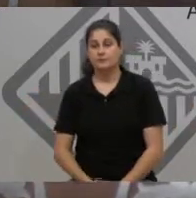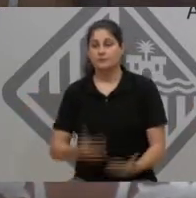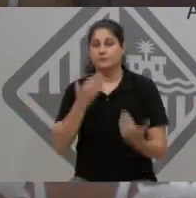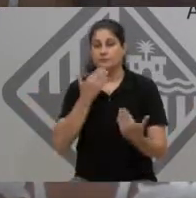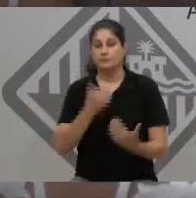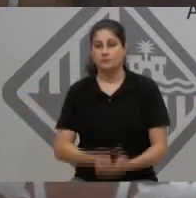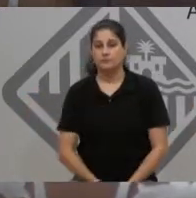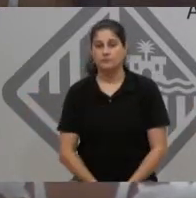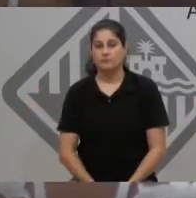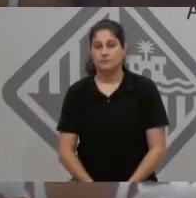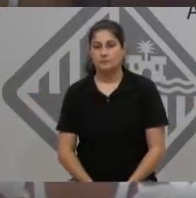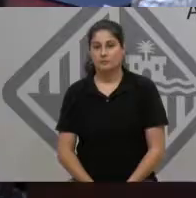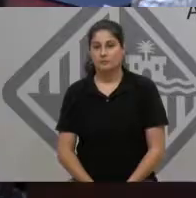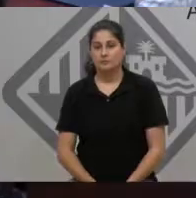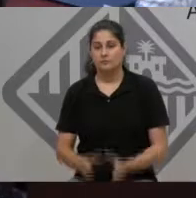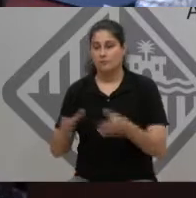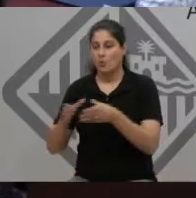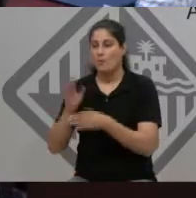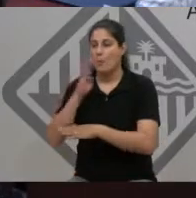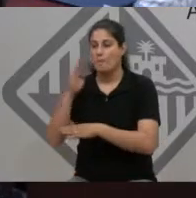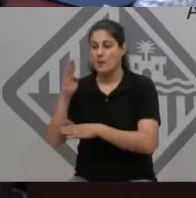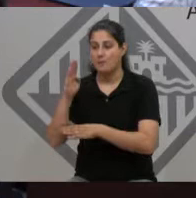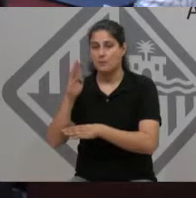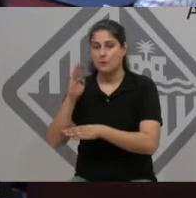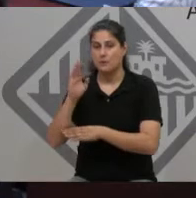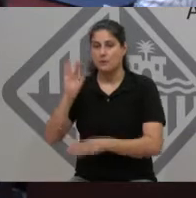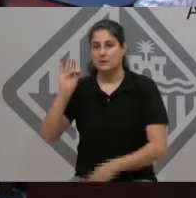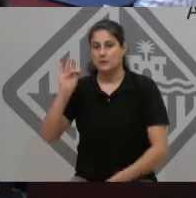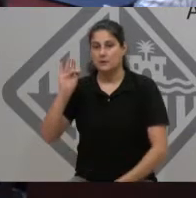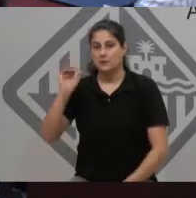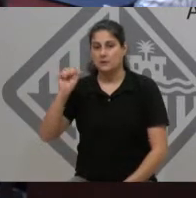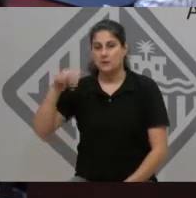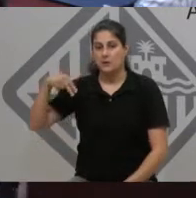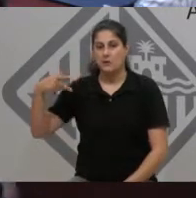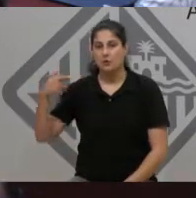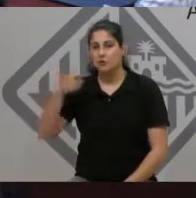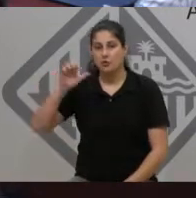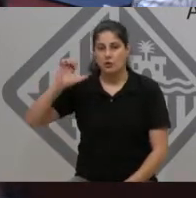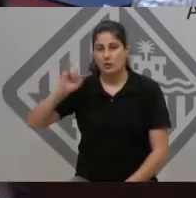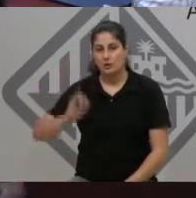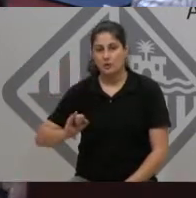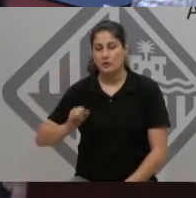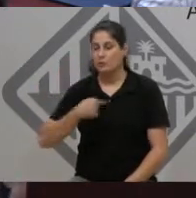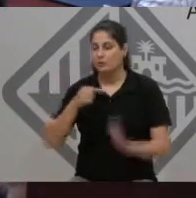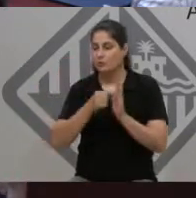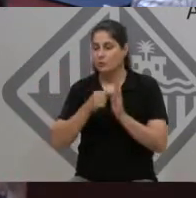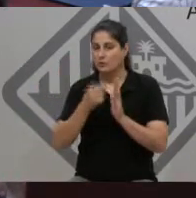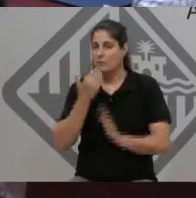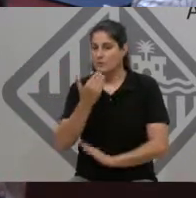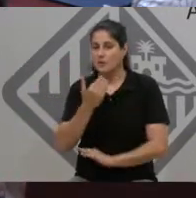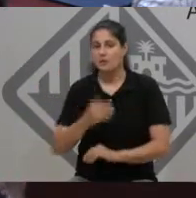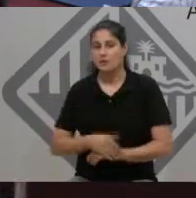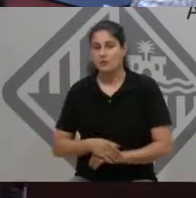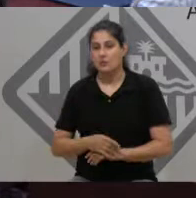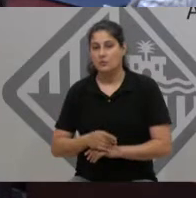Gracias. Muchas gracias, Partido Popular. Señor Sánchez. Gracias, señor alcalde. Primer punto, proponemos la derogación